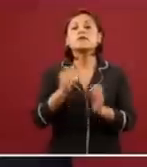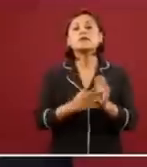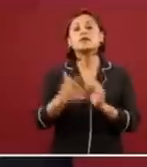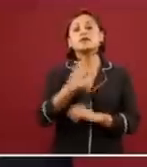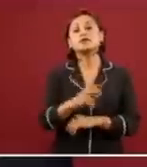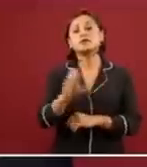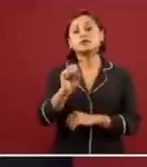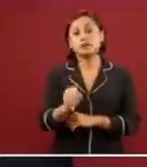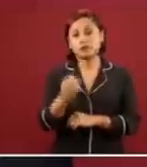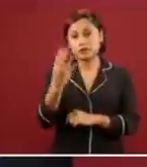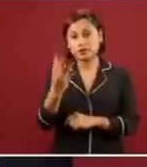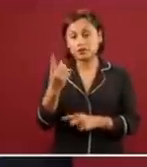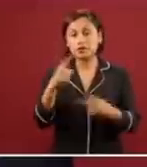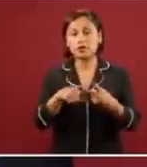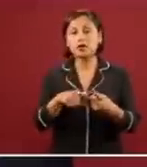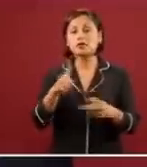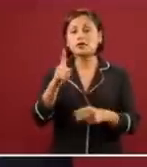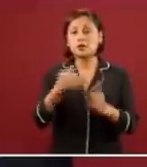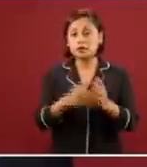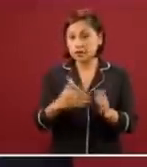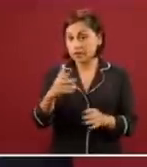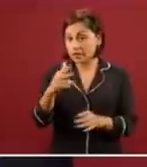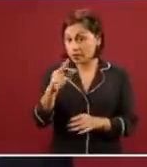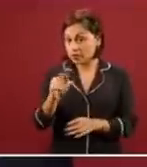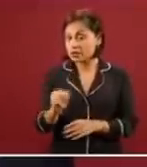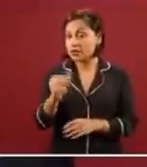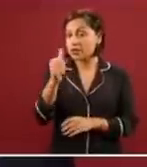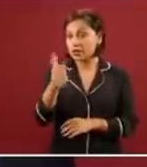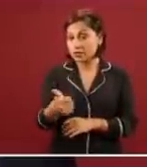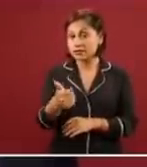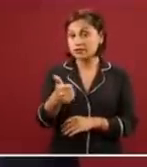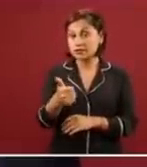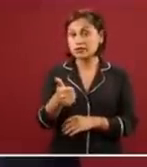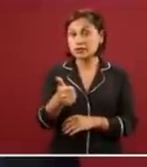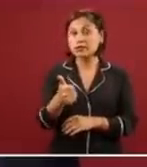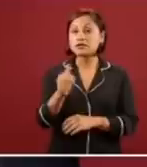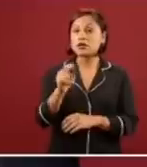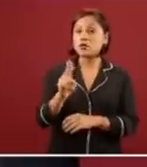ahí 1.086 tenían información financiera en las bases de datos de la